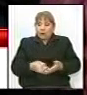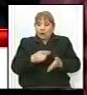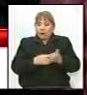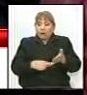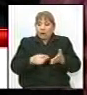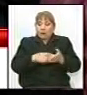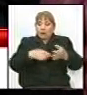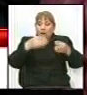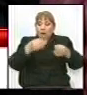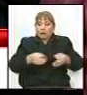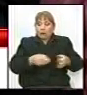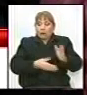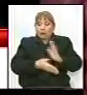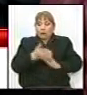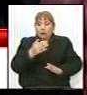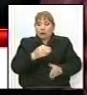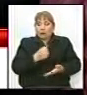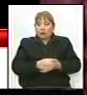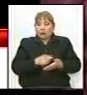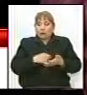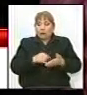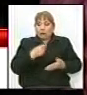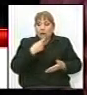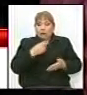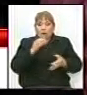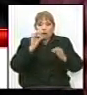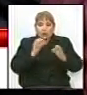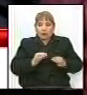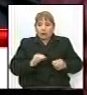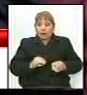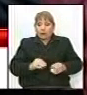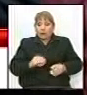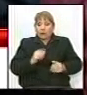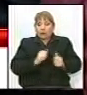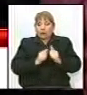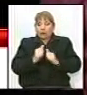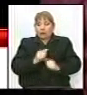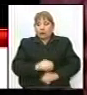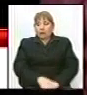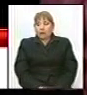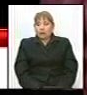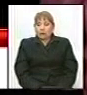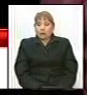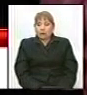de la verdad o falsedad de la firma lo determinan los entes competentes.